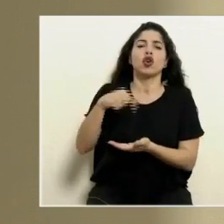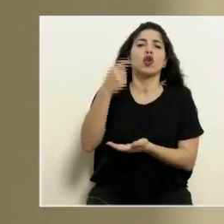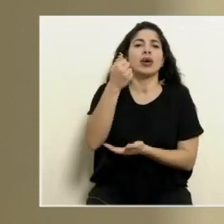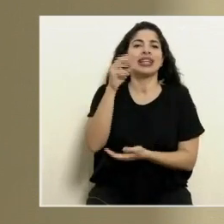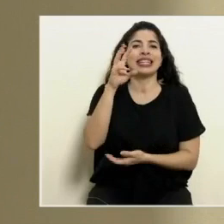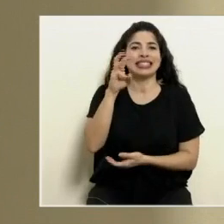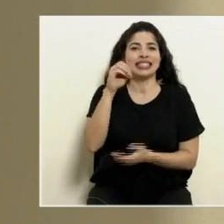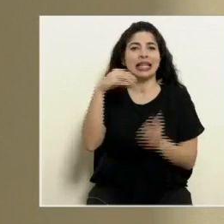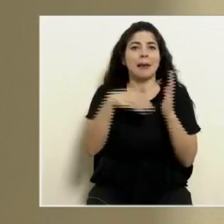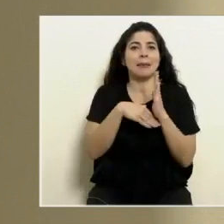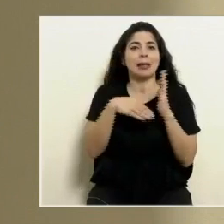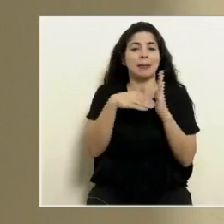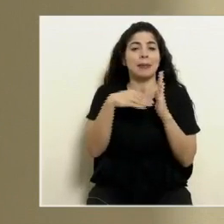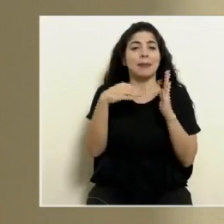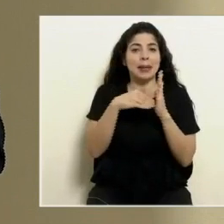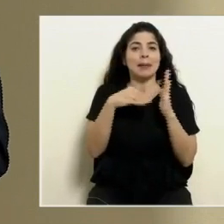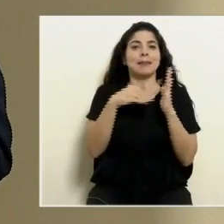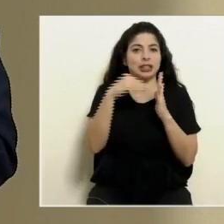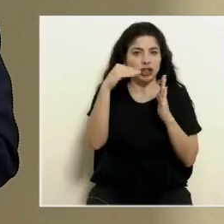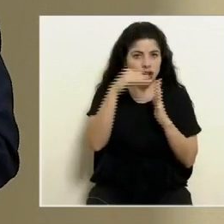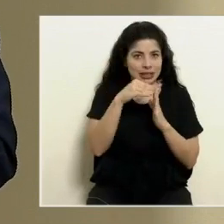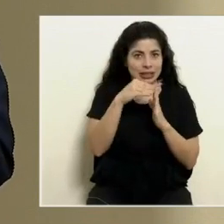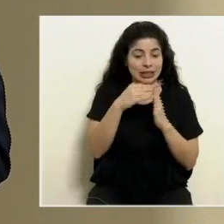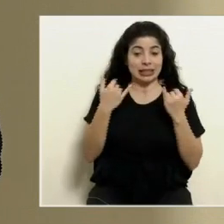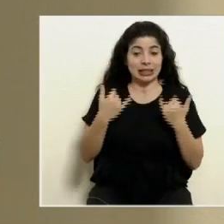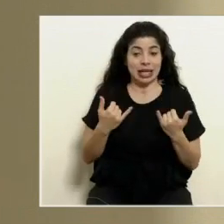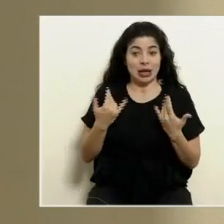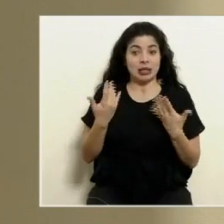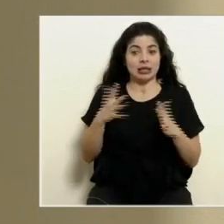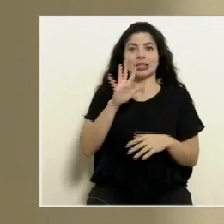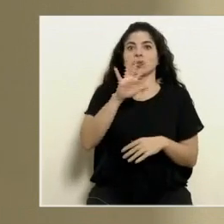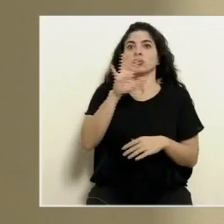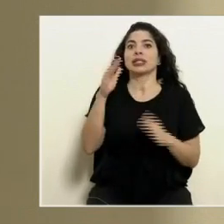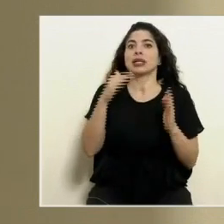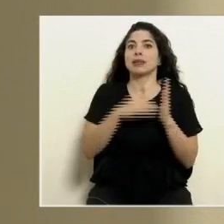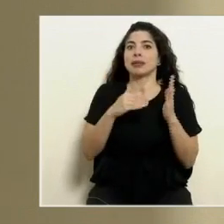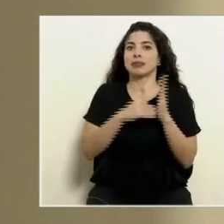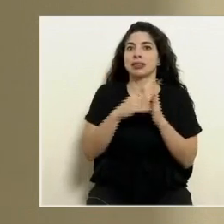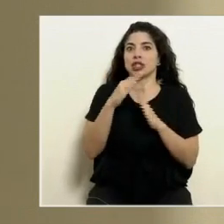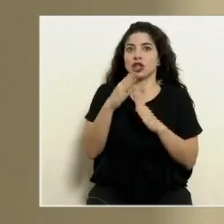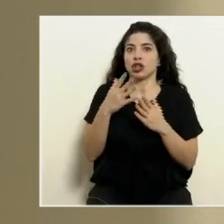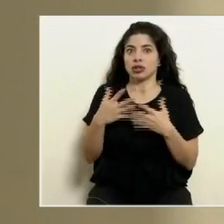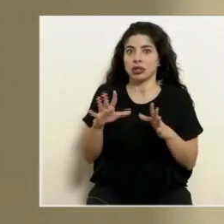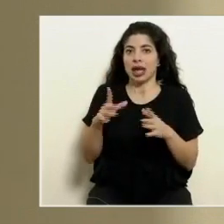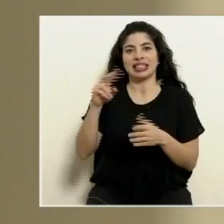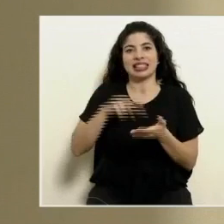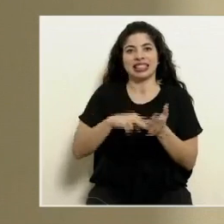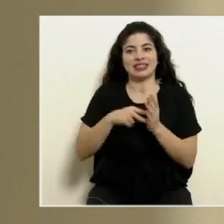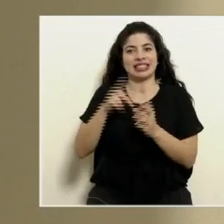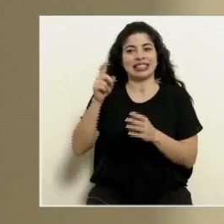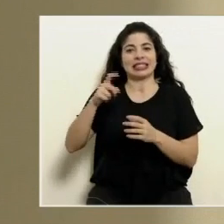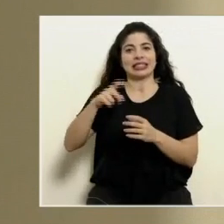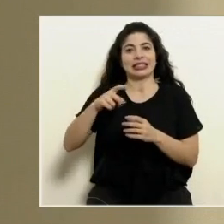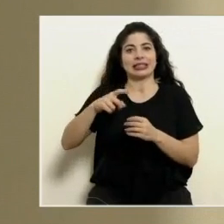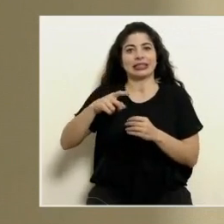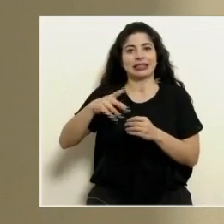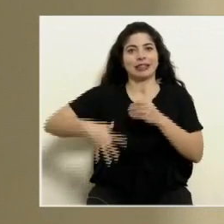de 60,000 millones, llevamos asignados 55,000 millones, así que probablemente vamos a tener que fortalecer